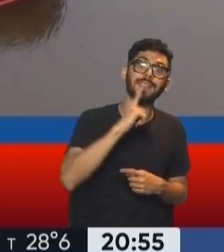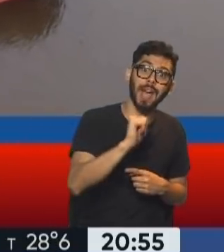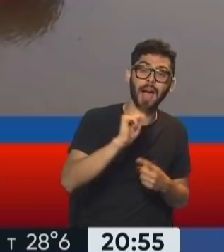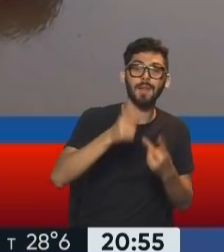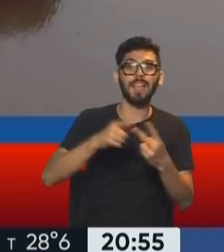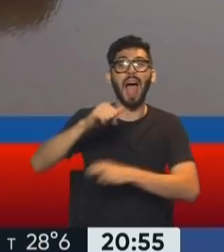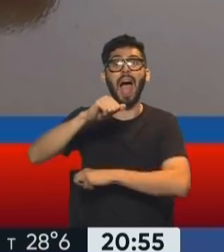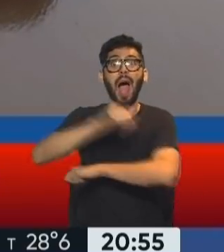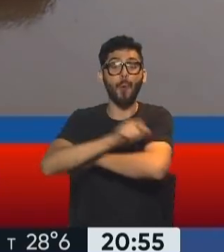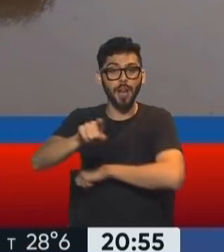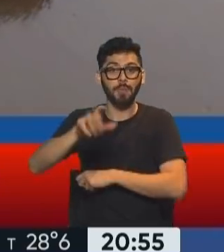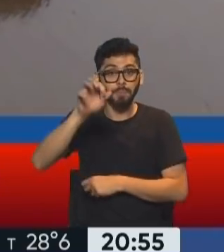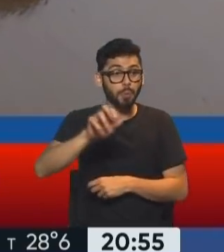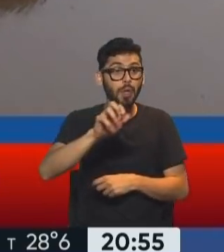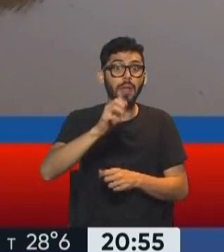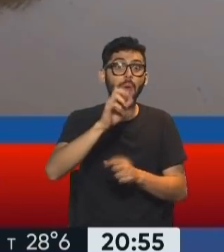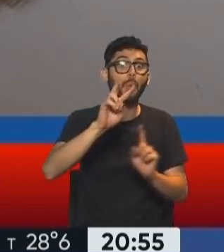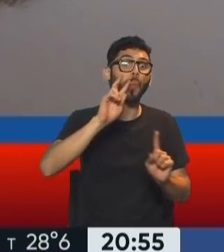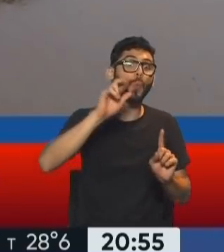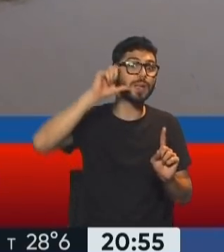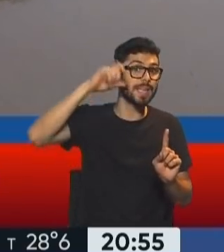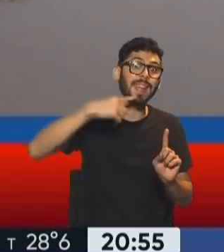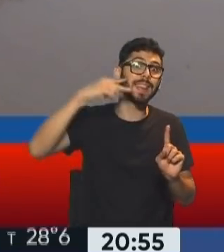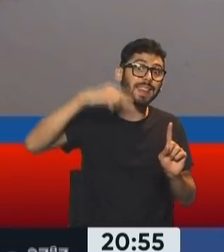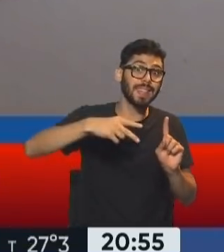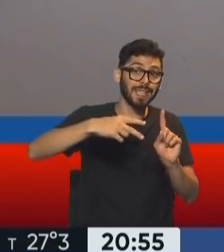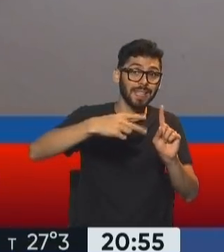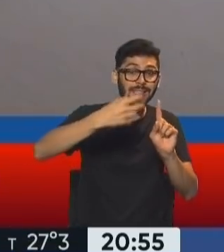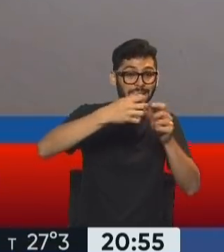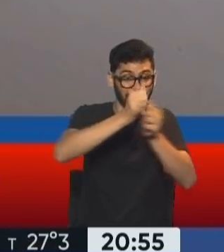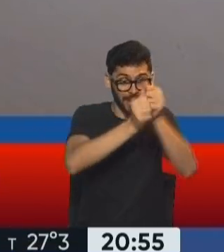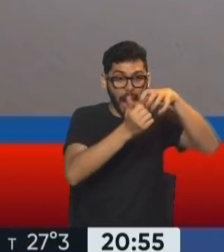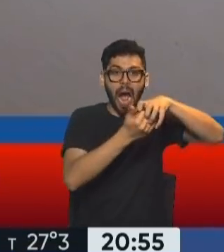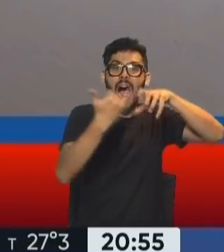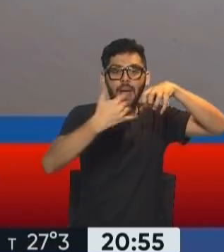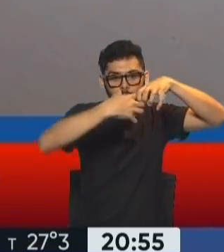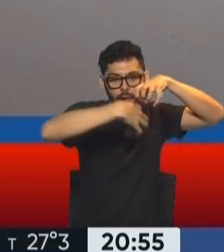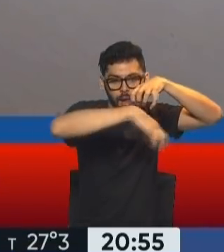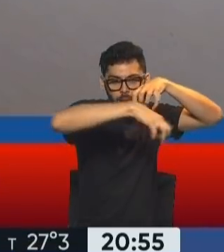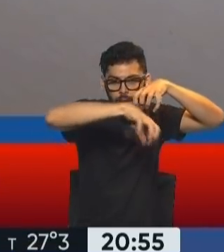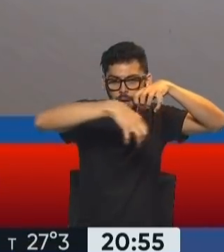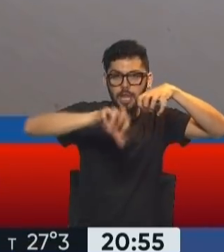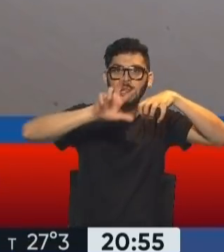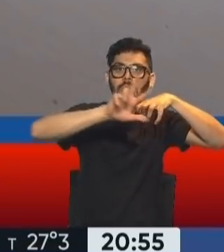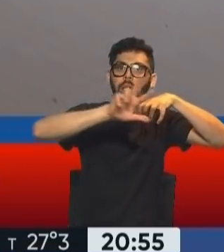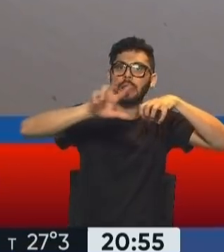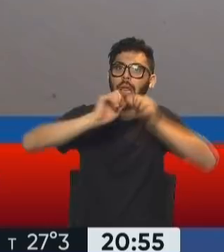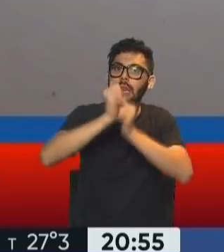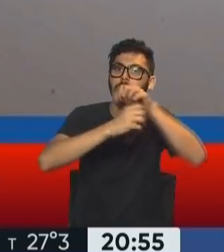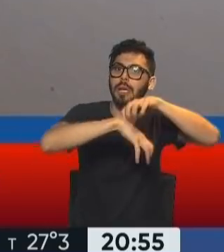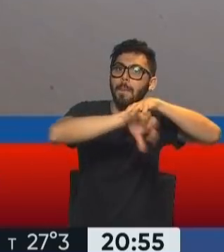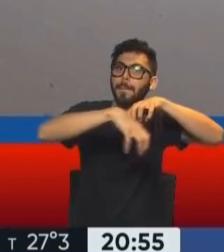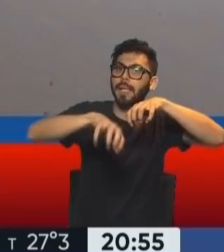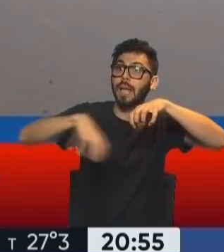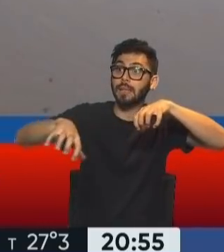las 33 empresas que tiene Vicentín. Vicentín tiene un consorcio de 33 empresas. Entonces estaba claro que